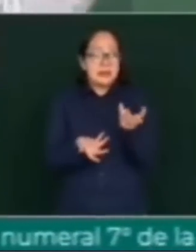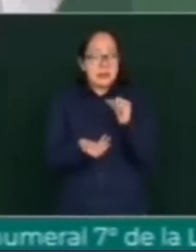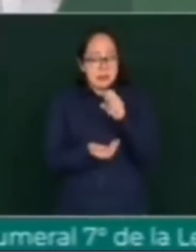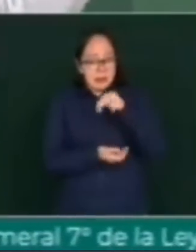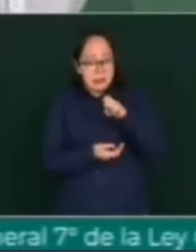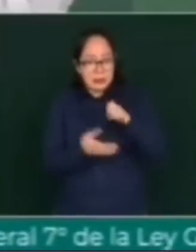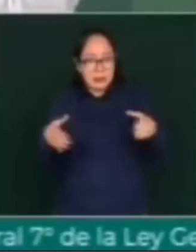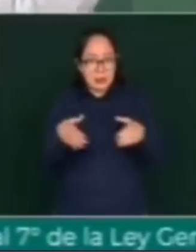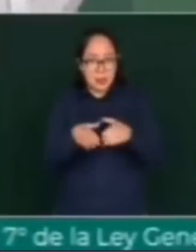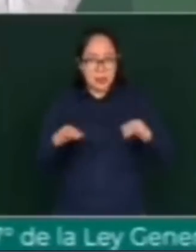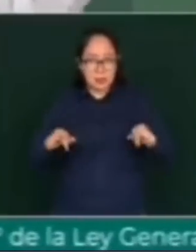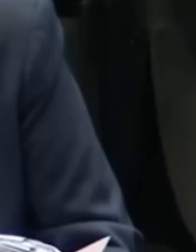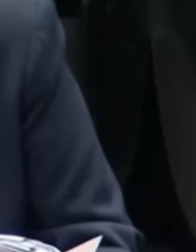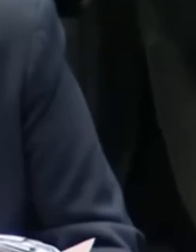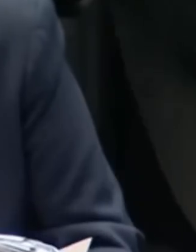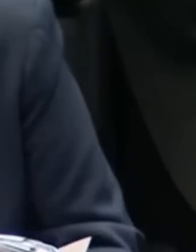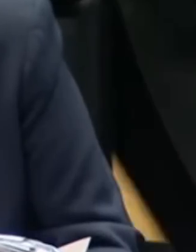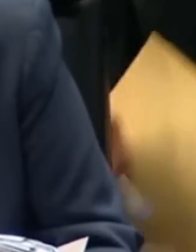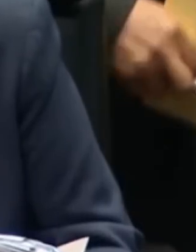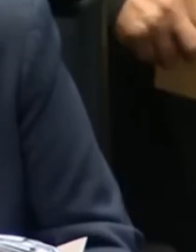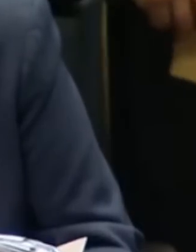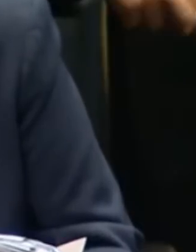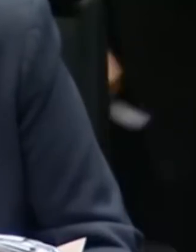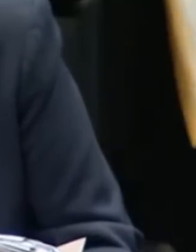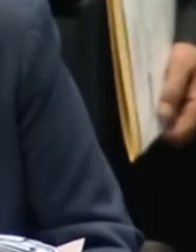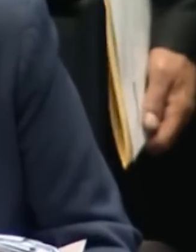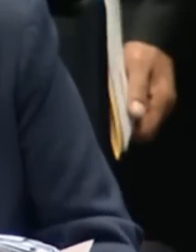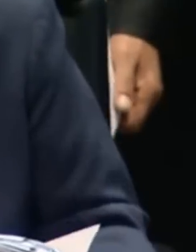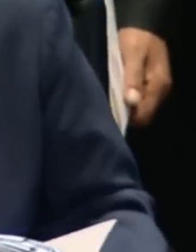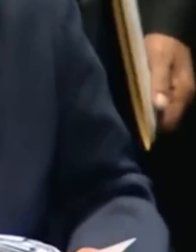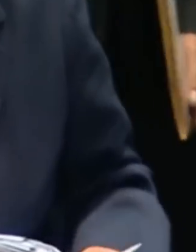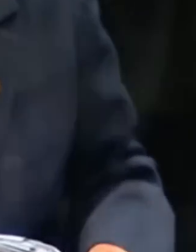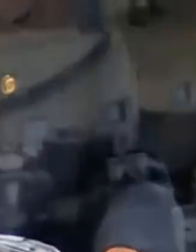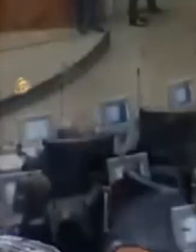y amigas, vamos a ir al Senado. A ver, Antares, por favor.